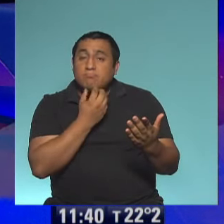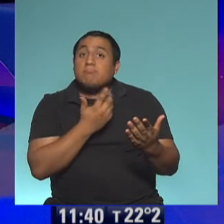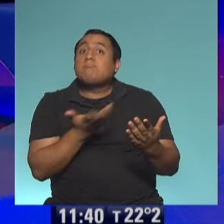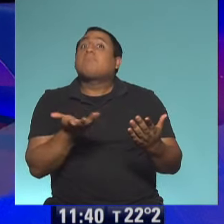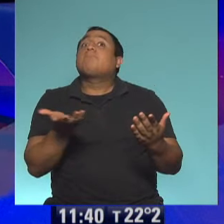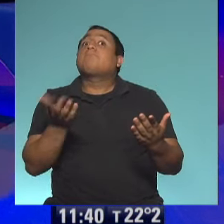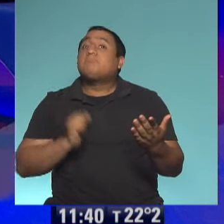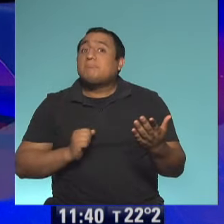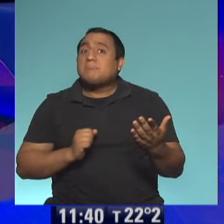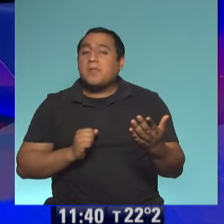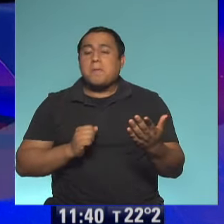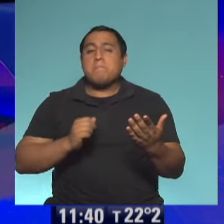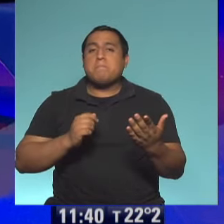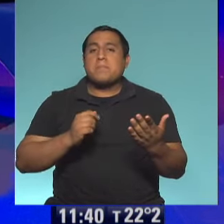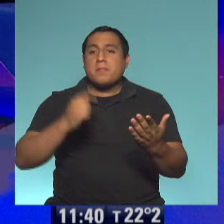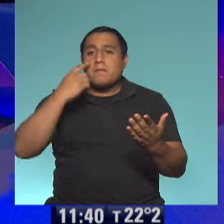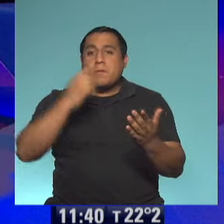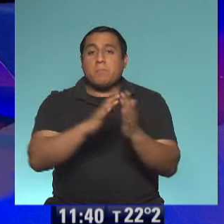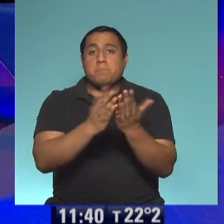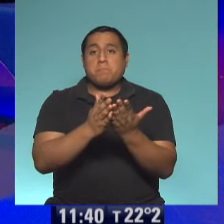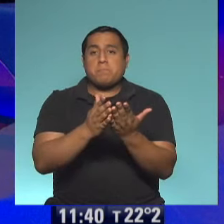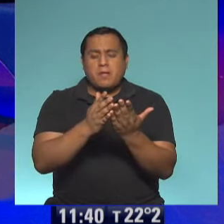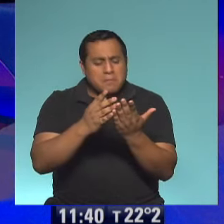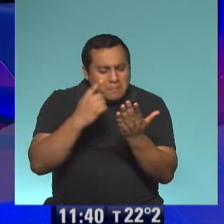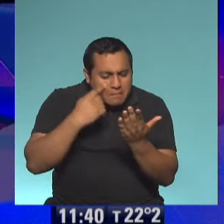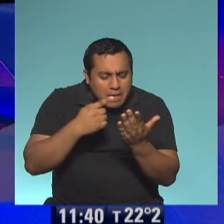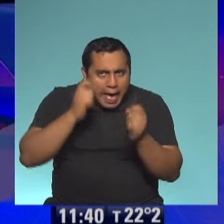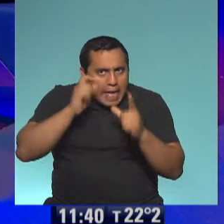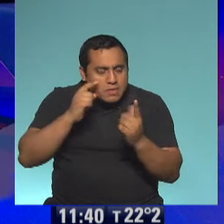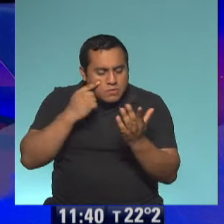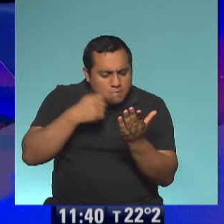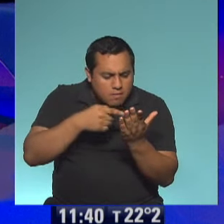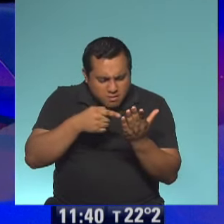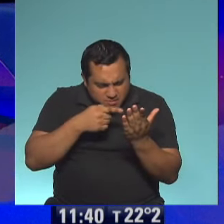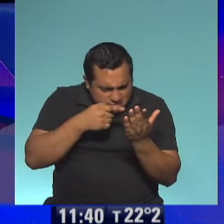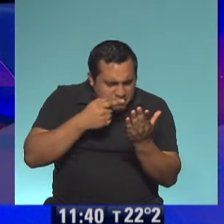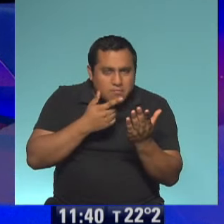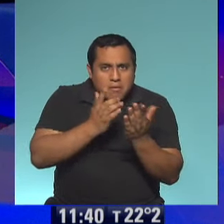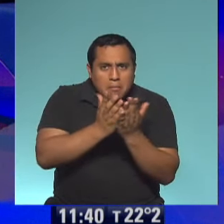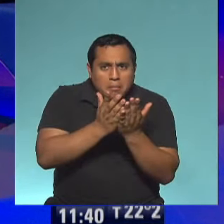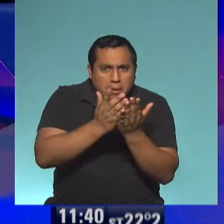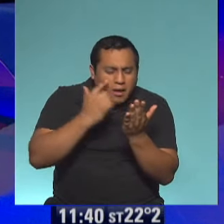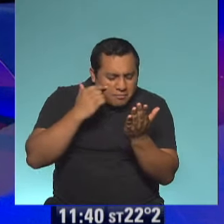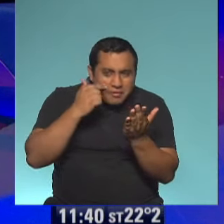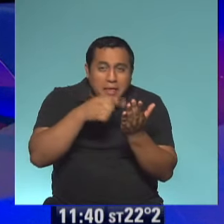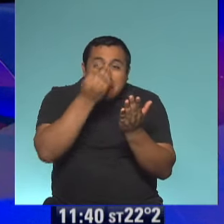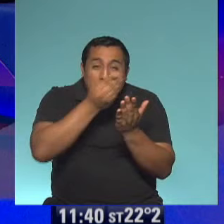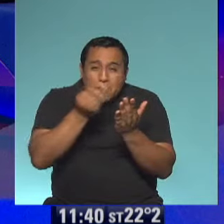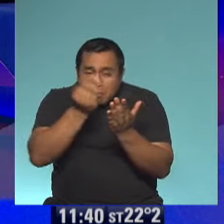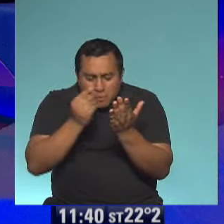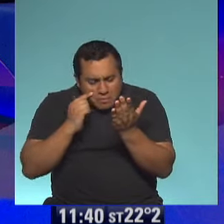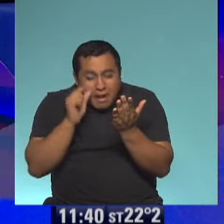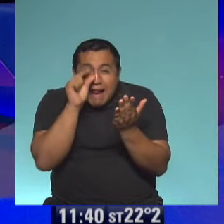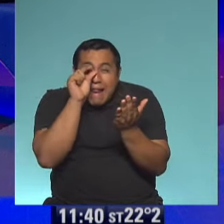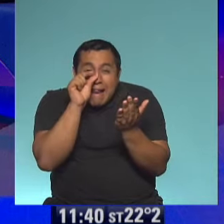¿Entonces? Observas la cubierta del libro con más detenimiento. ¿No será que la respuesta se encuentra en el más pequeño de todos los dibujos de la